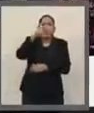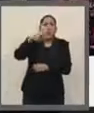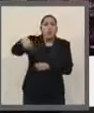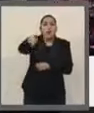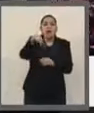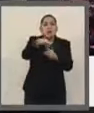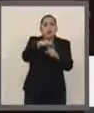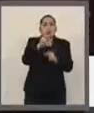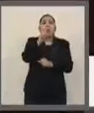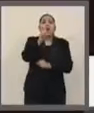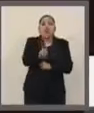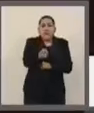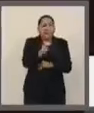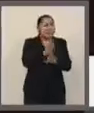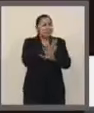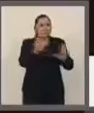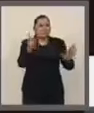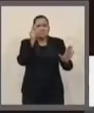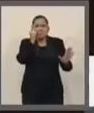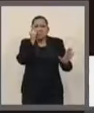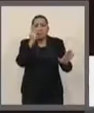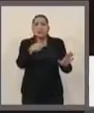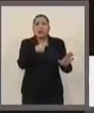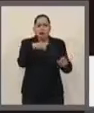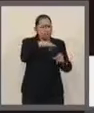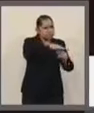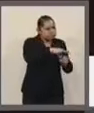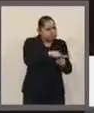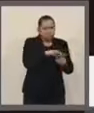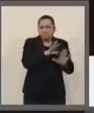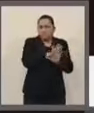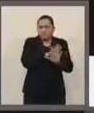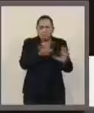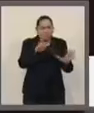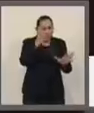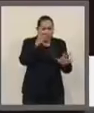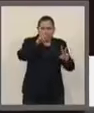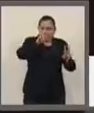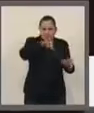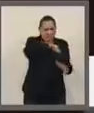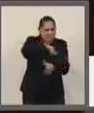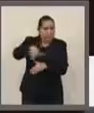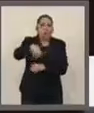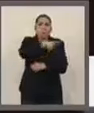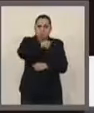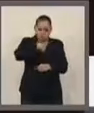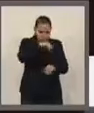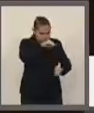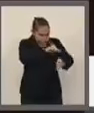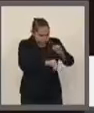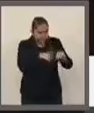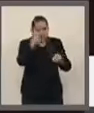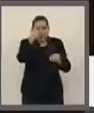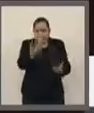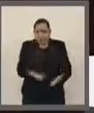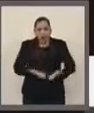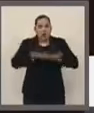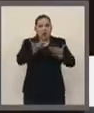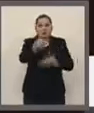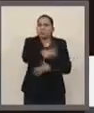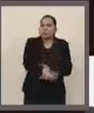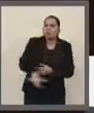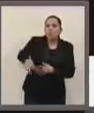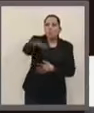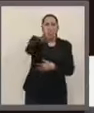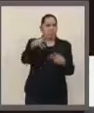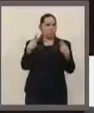queremos servir al pueblo? A él nos debemos y con él nos comprometemos. Su amor no es sincero,